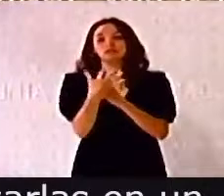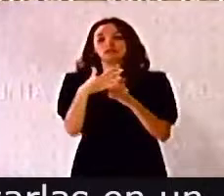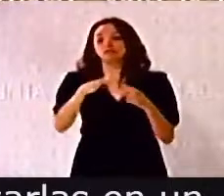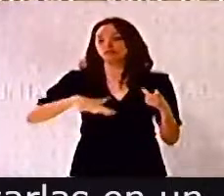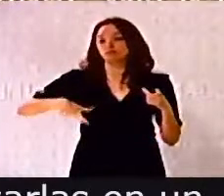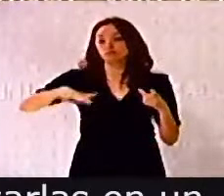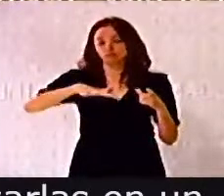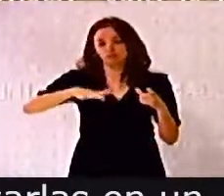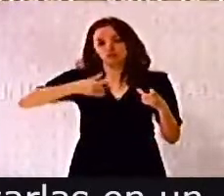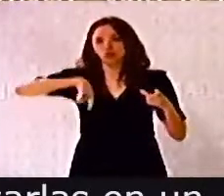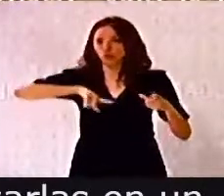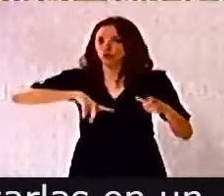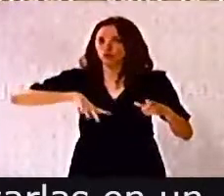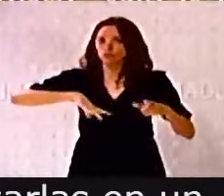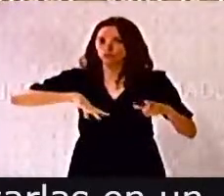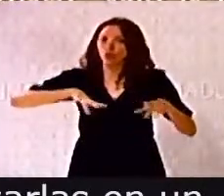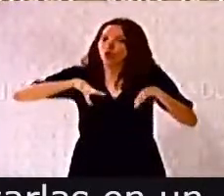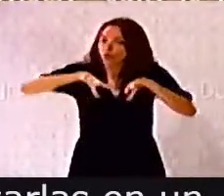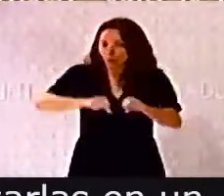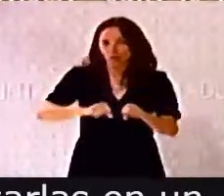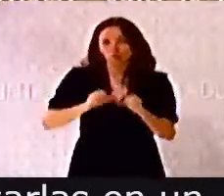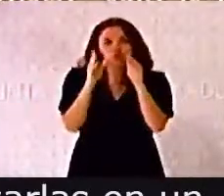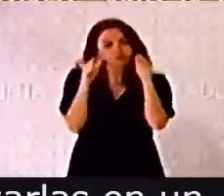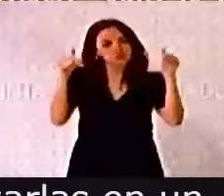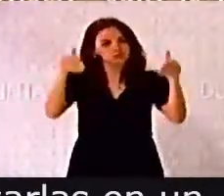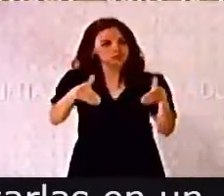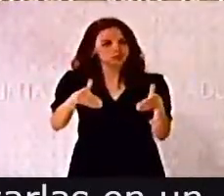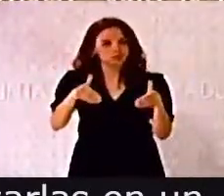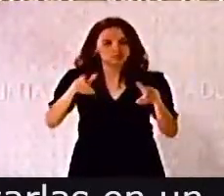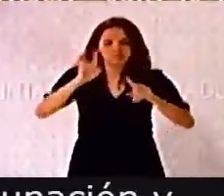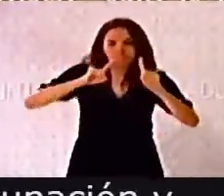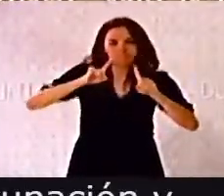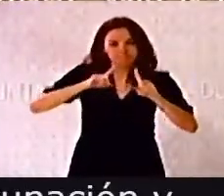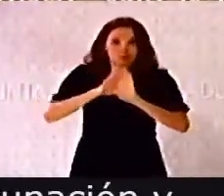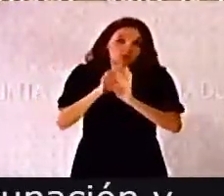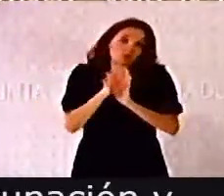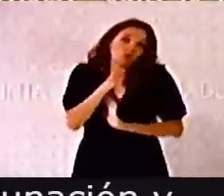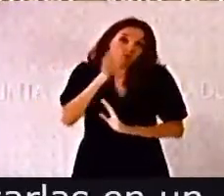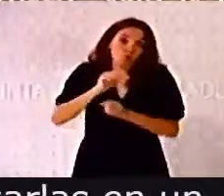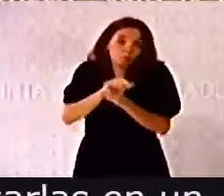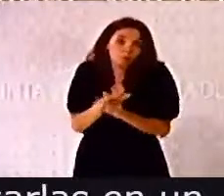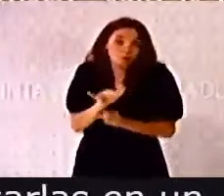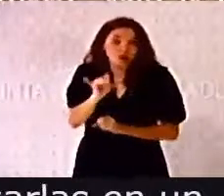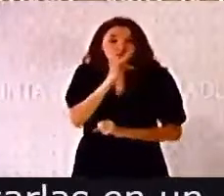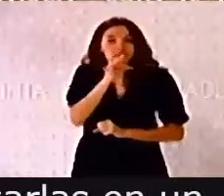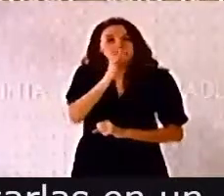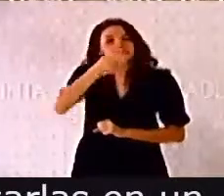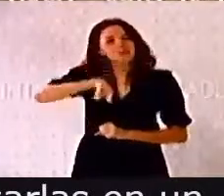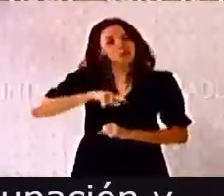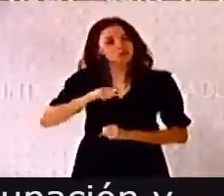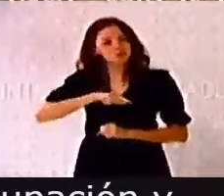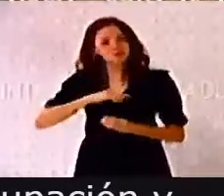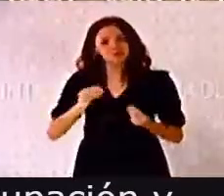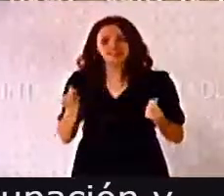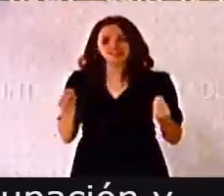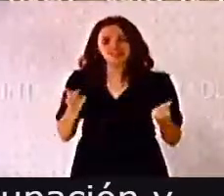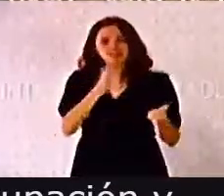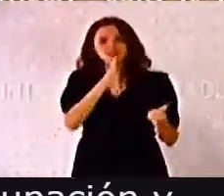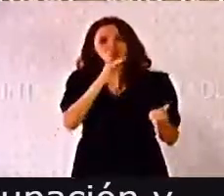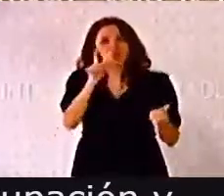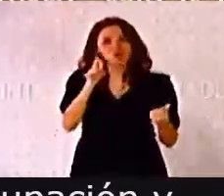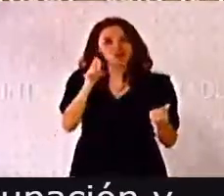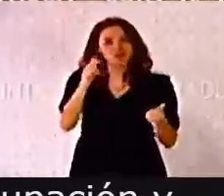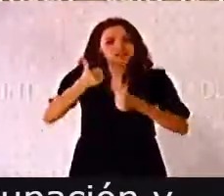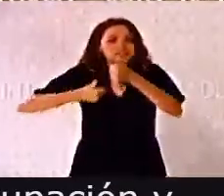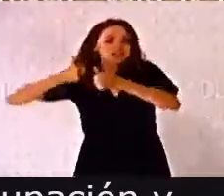ocupación y de preocupación, ¿no? Porque el virus sigue circulando. Y que no tengamos la sensación de que porque aquí hay menos y allí hay